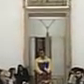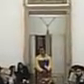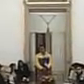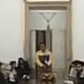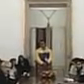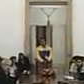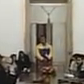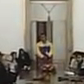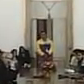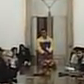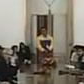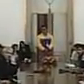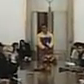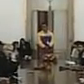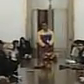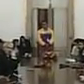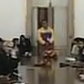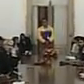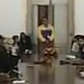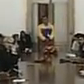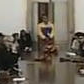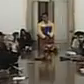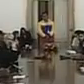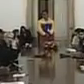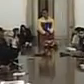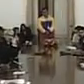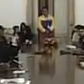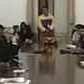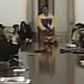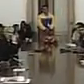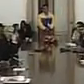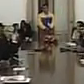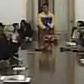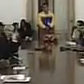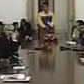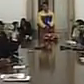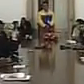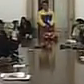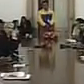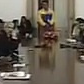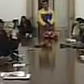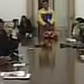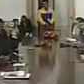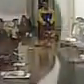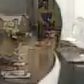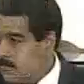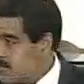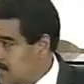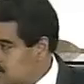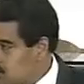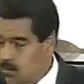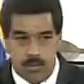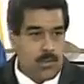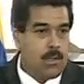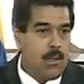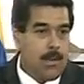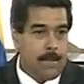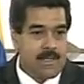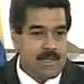ustedes sean libres de ir a donde quieran ir, ver todo lo que quieran ver, y luego saquen sus conclusiones,